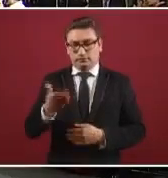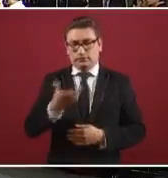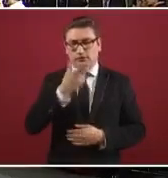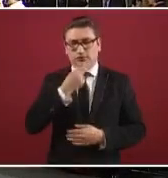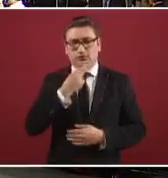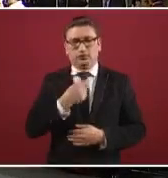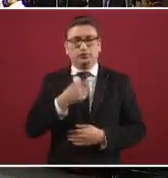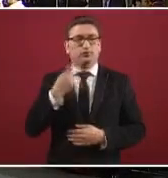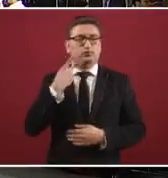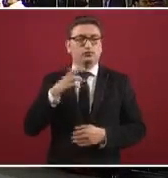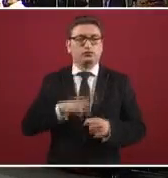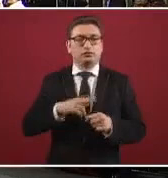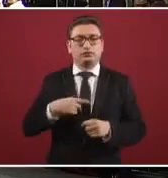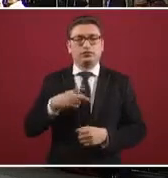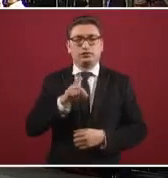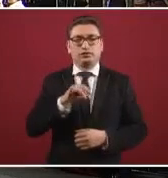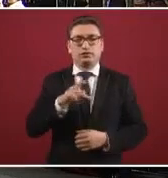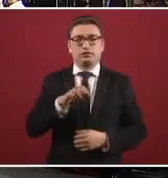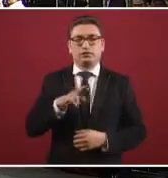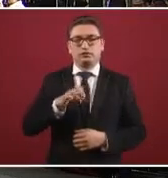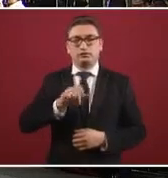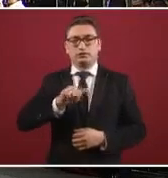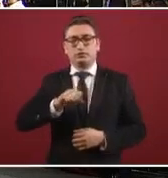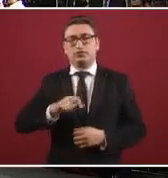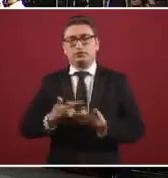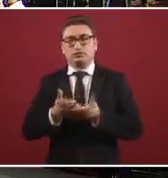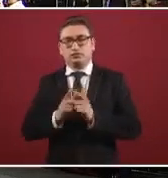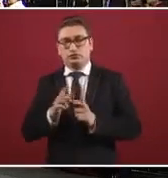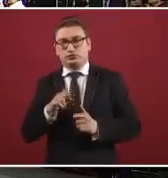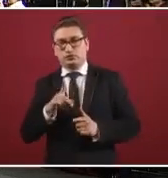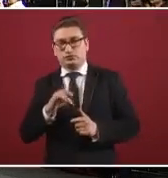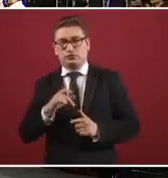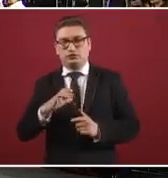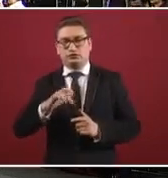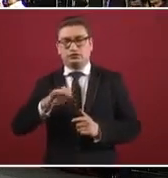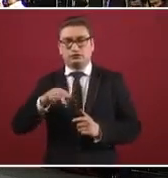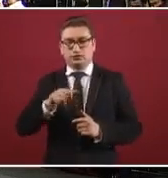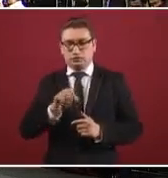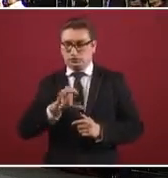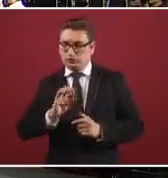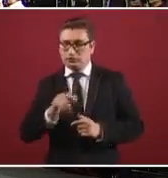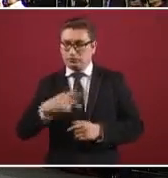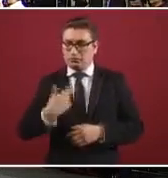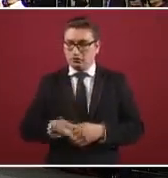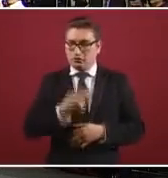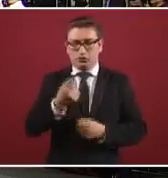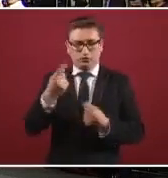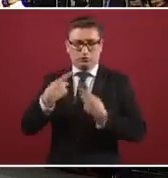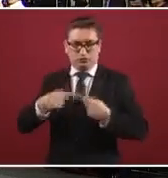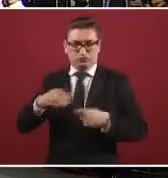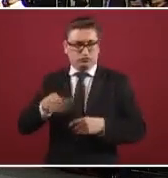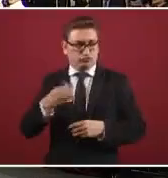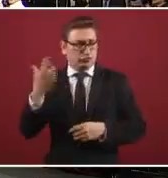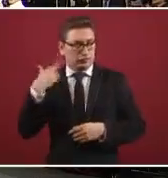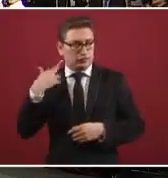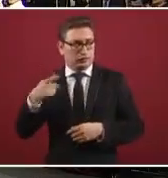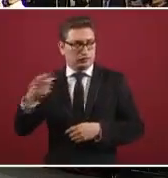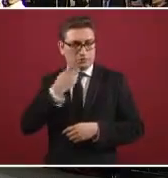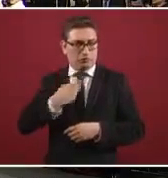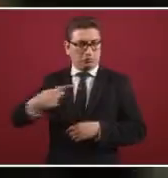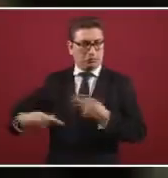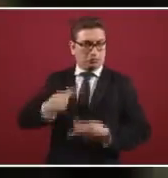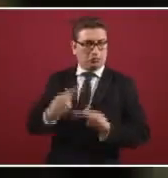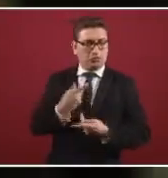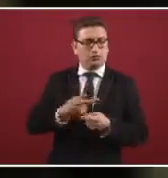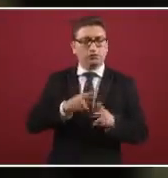Gracias, procurador. Daniel Rosas, de Grupo Radio Centro. Solamente un comentario y pregunta. Nos han hecho llegar algunos radioescuchas comentarios en el sentido de que,